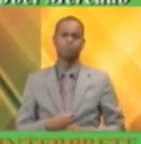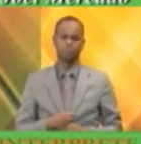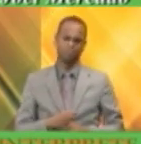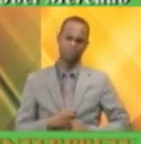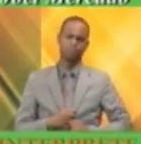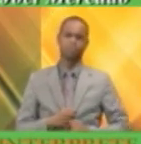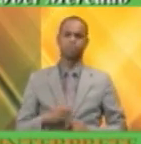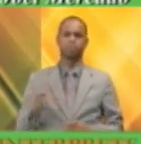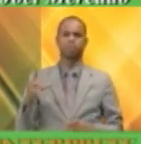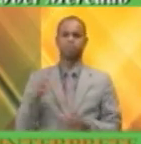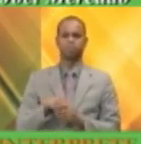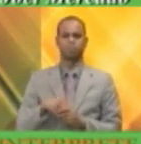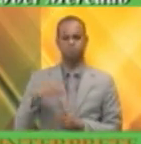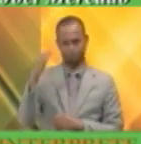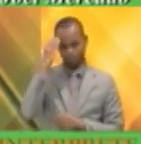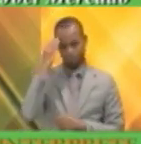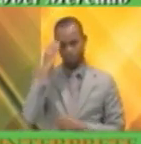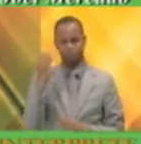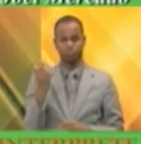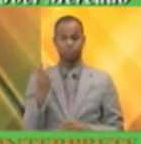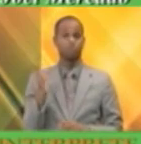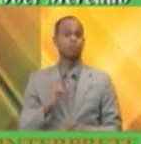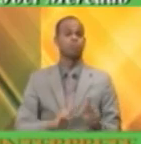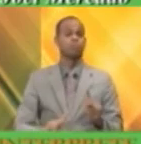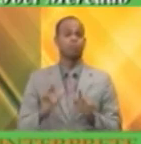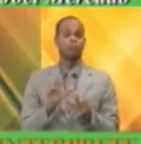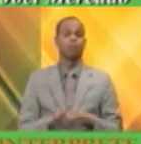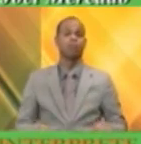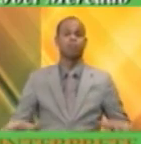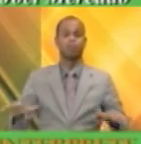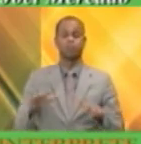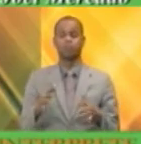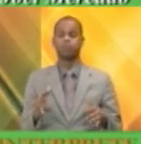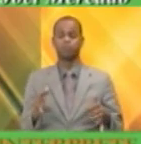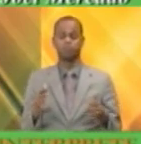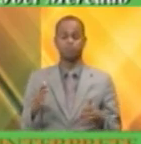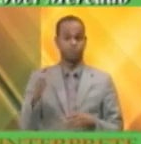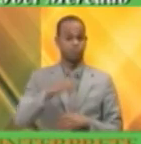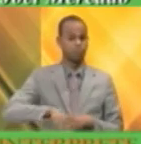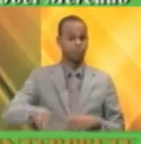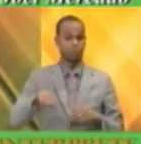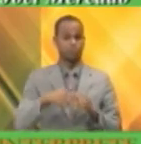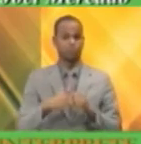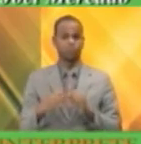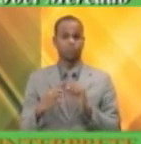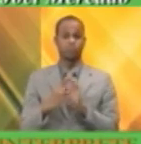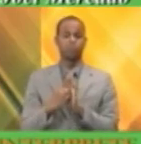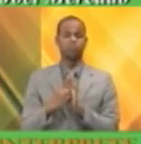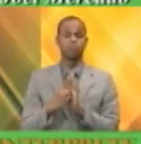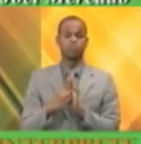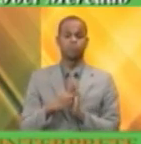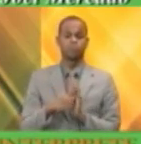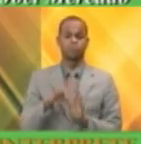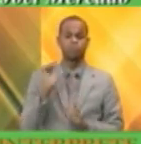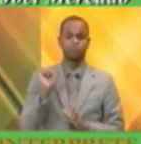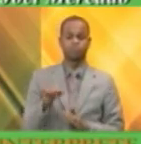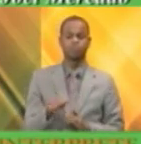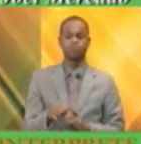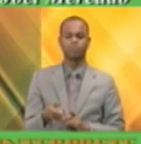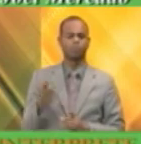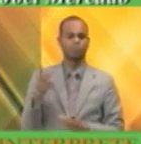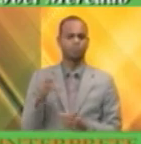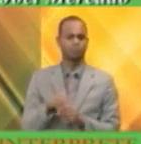en la conciencia de que la población que tiene algún tipo de discapacidad es una población también sujeto